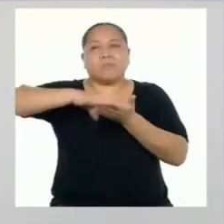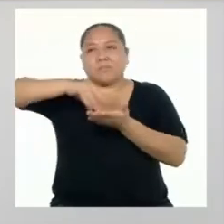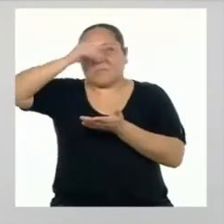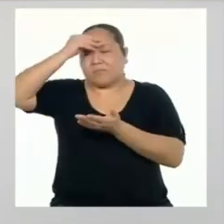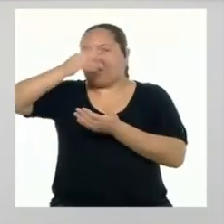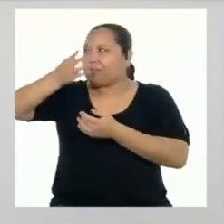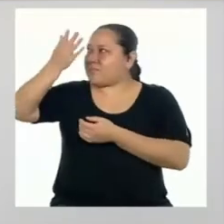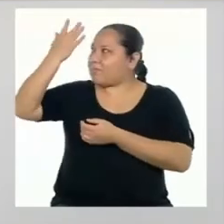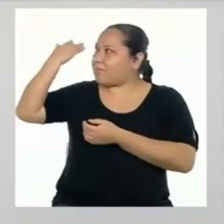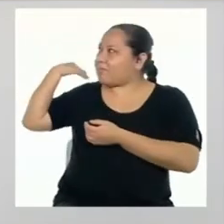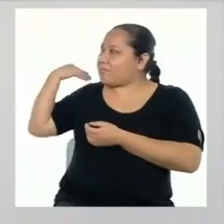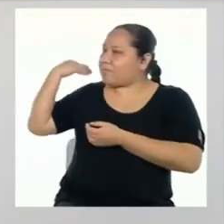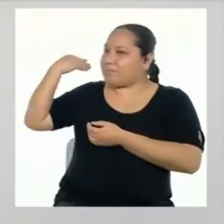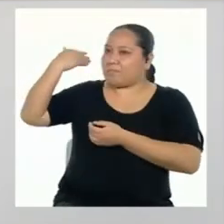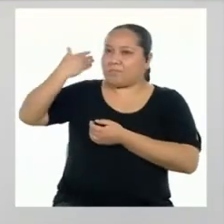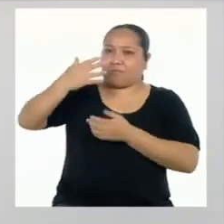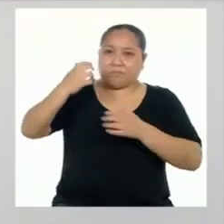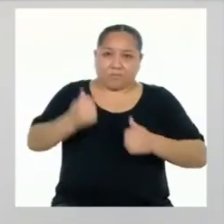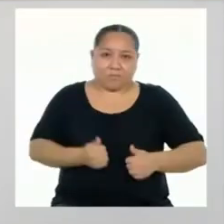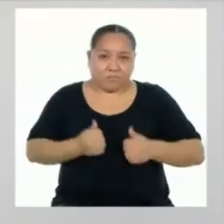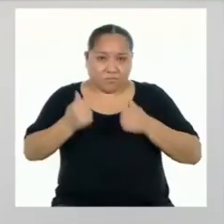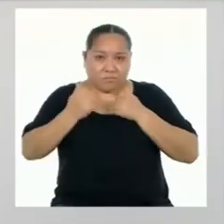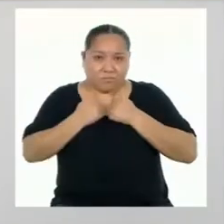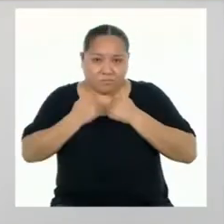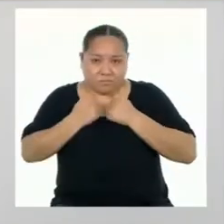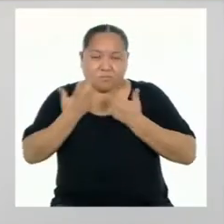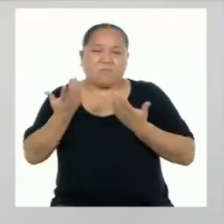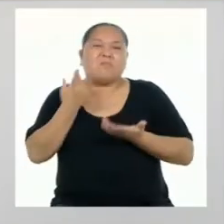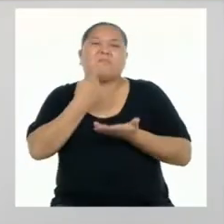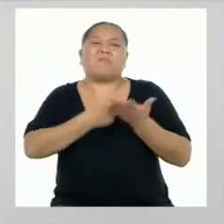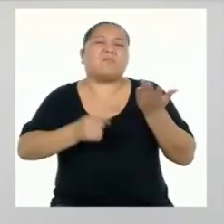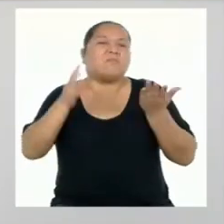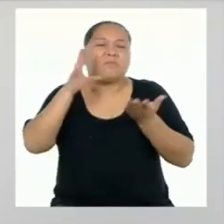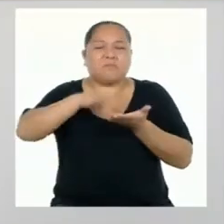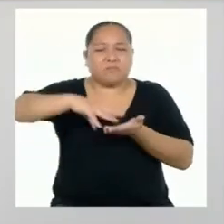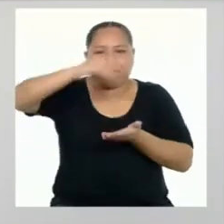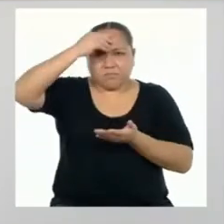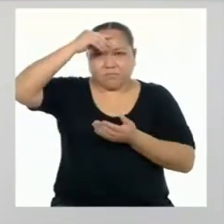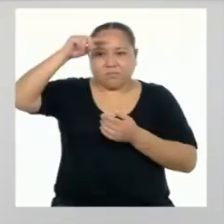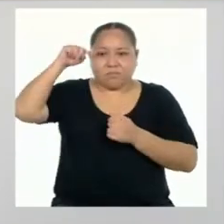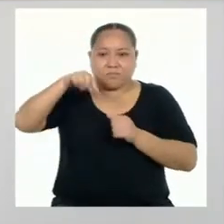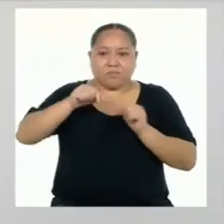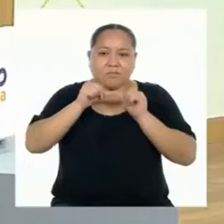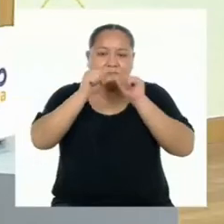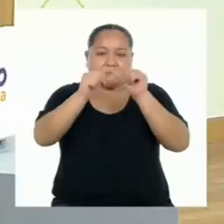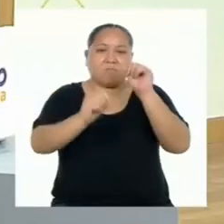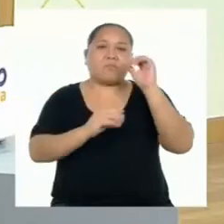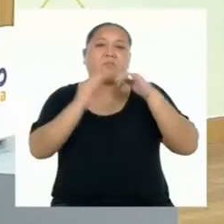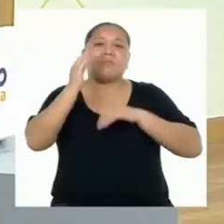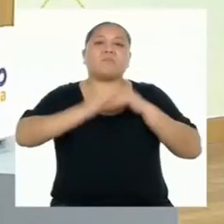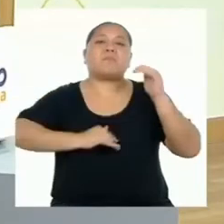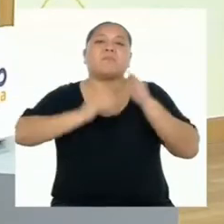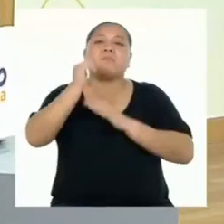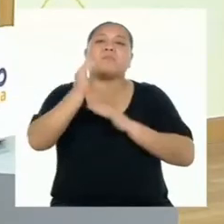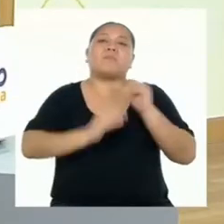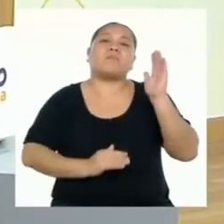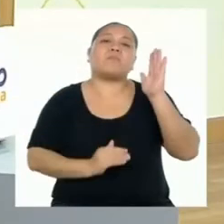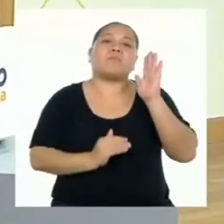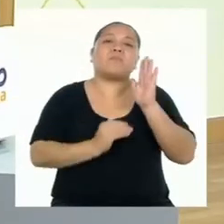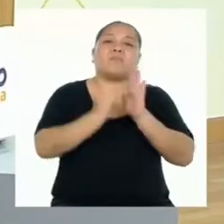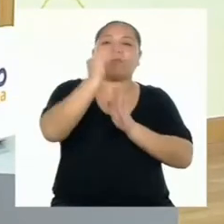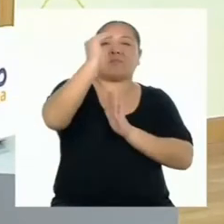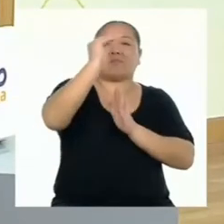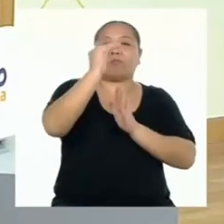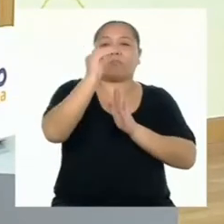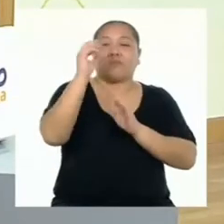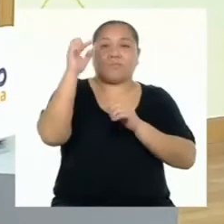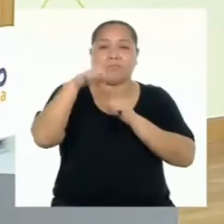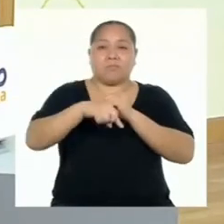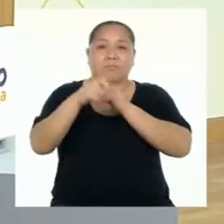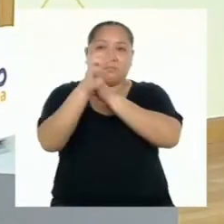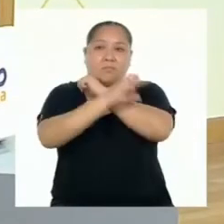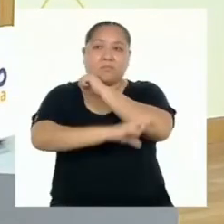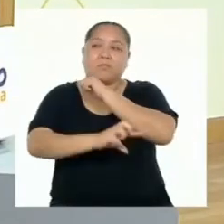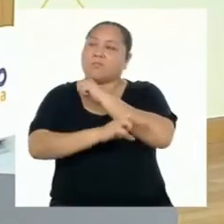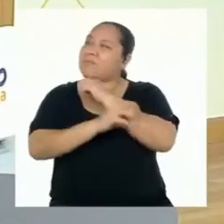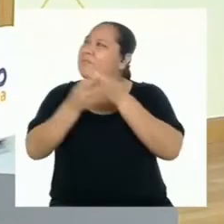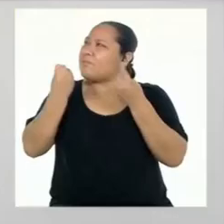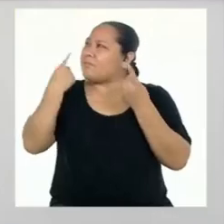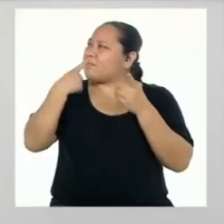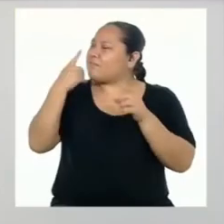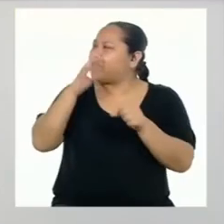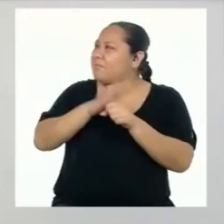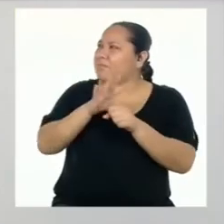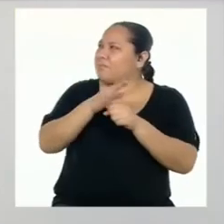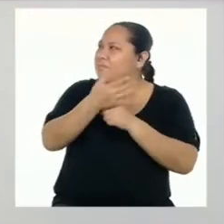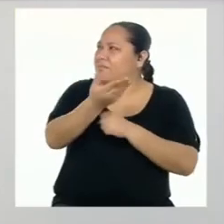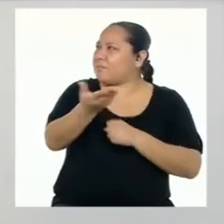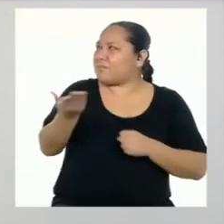que hemos vivido este año para seguir construyéndonos como país. ¿Y cómo podemos hacer esta clase de compromisos,